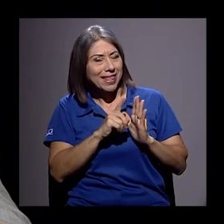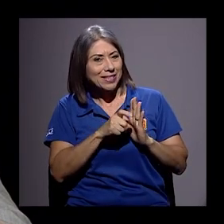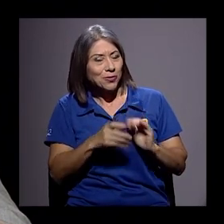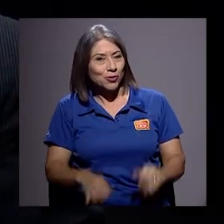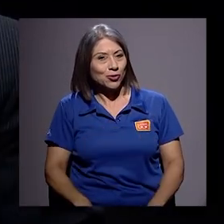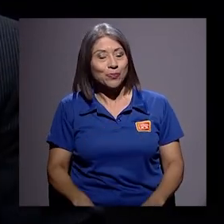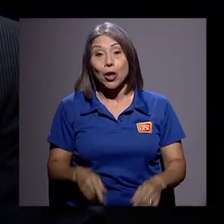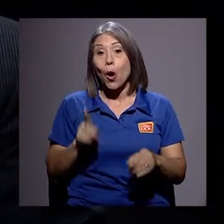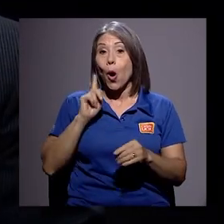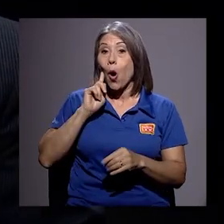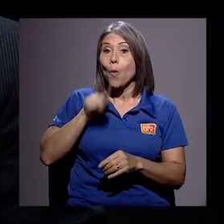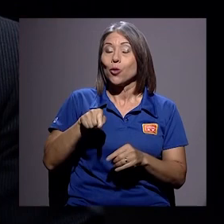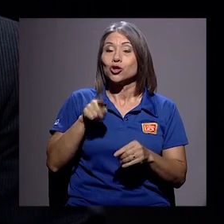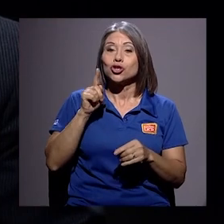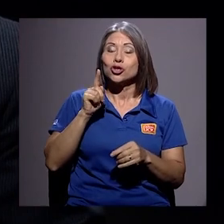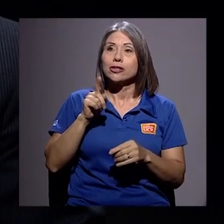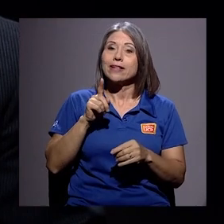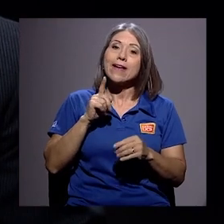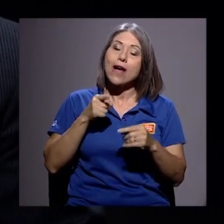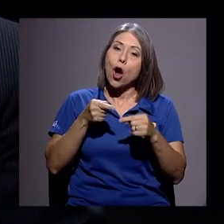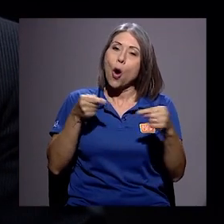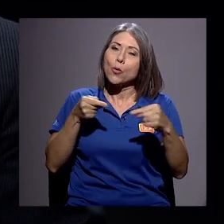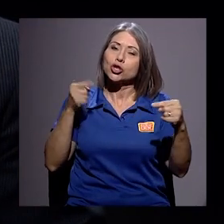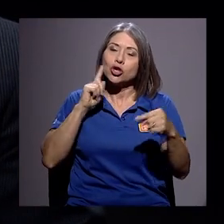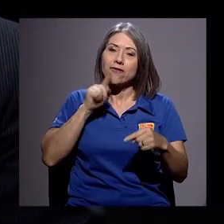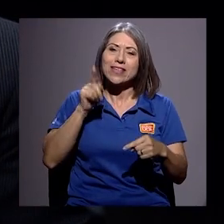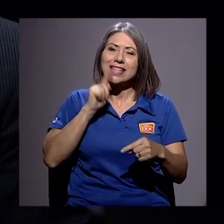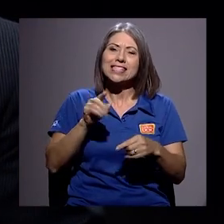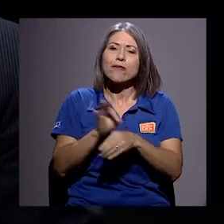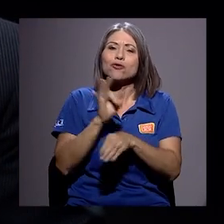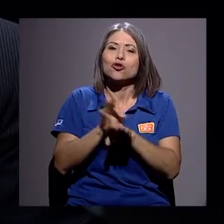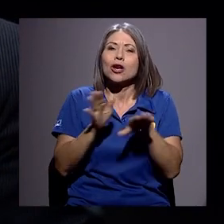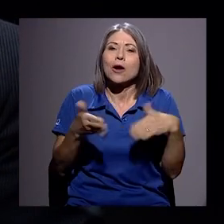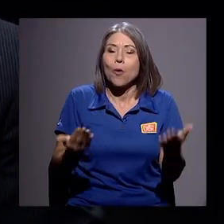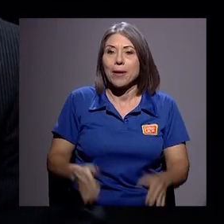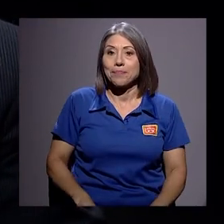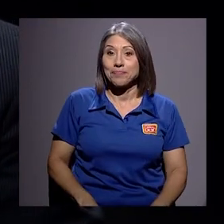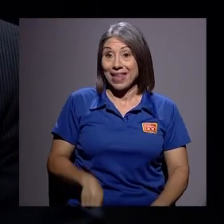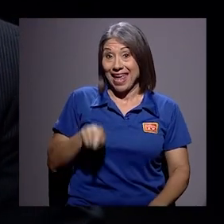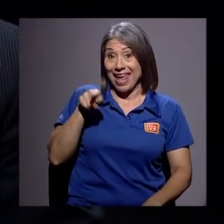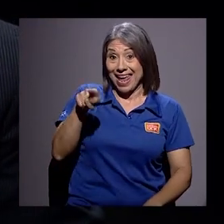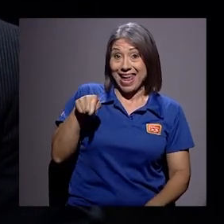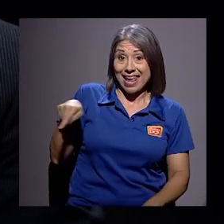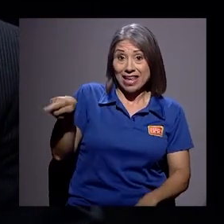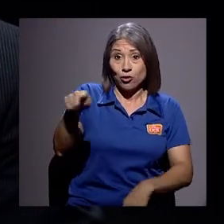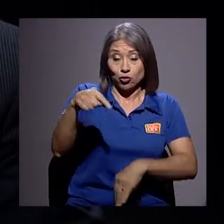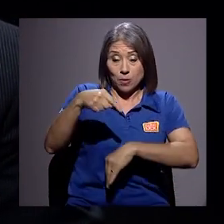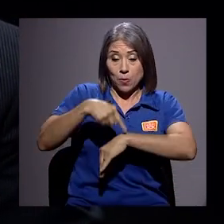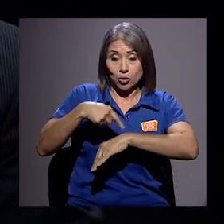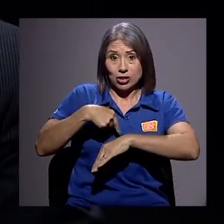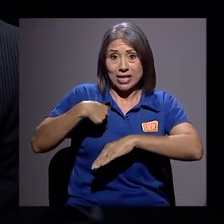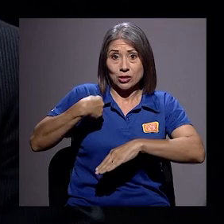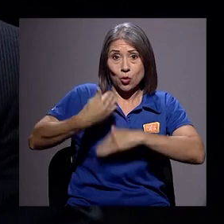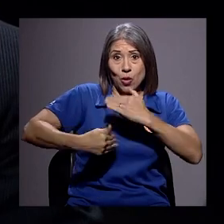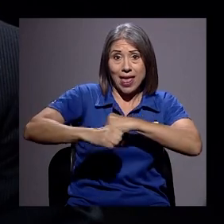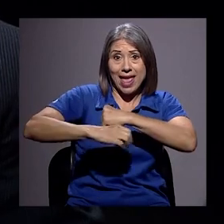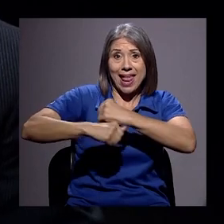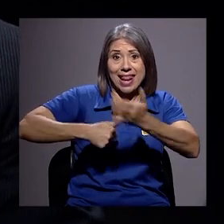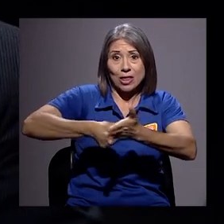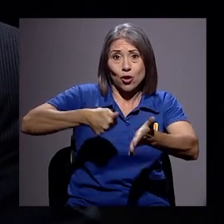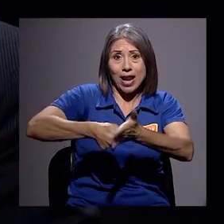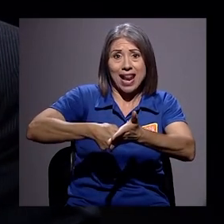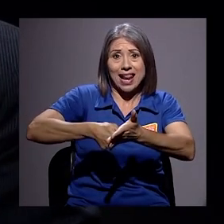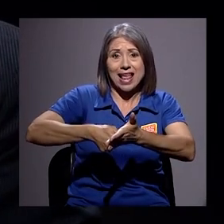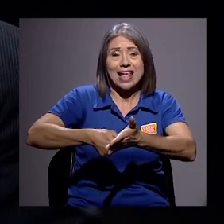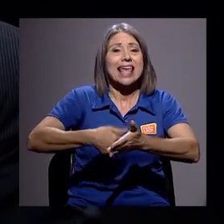segundos en la oposición ficticia cómo funciona de la siguiente forma ellos en campaña en proceso electoral salen a decir